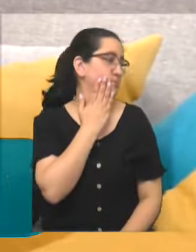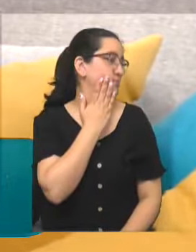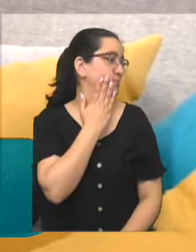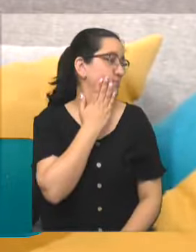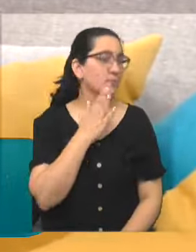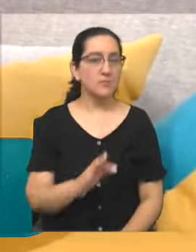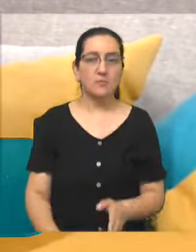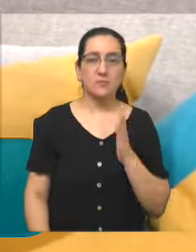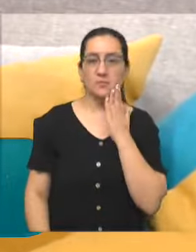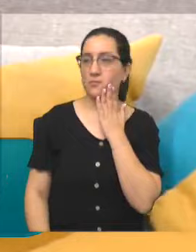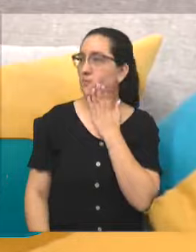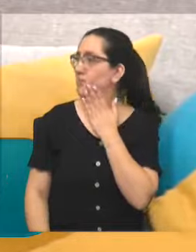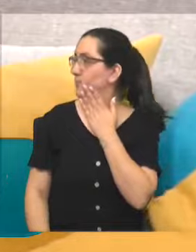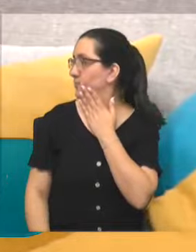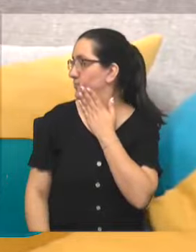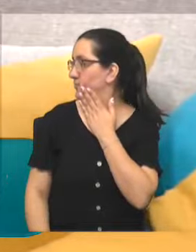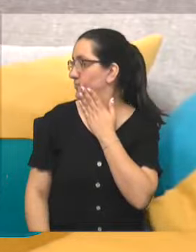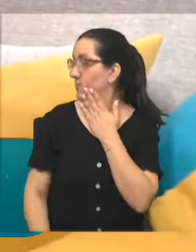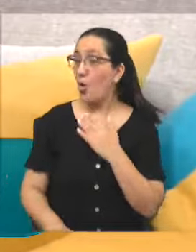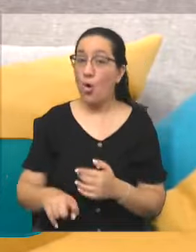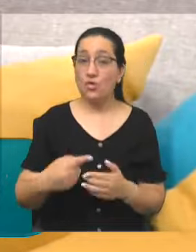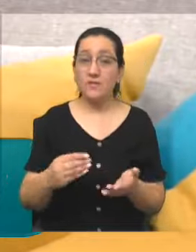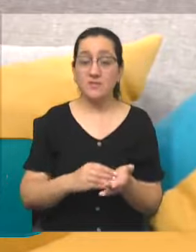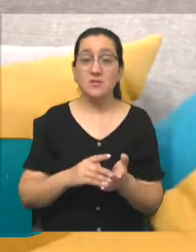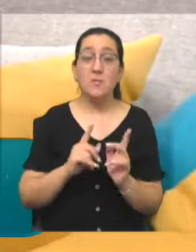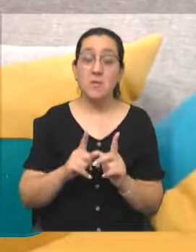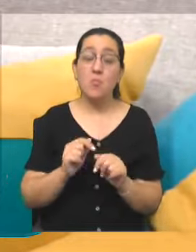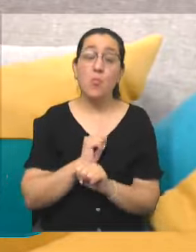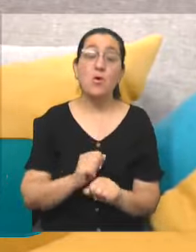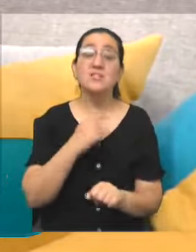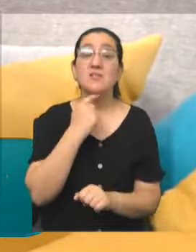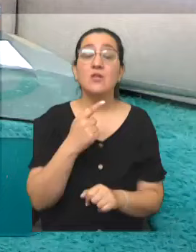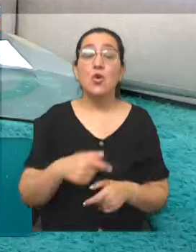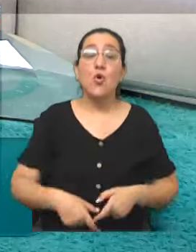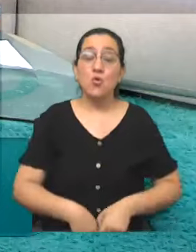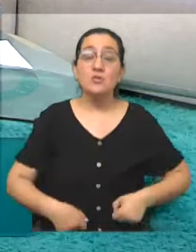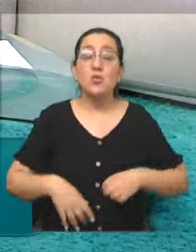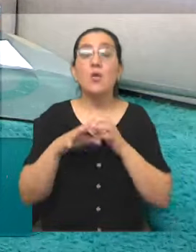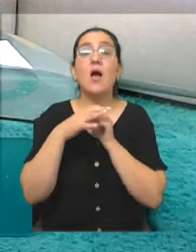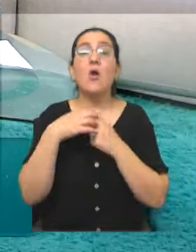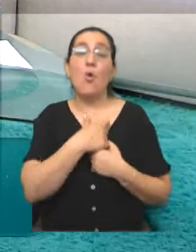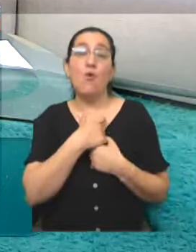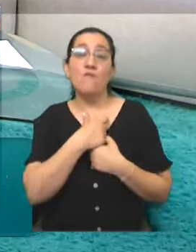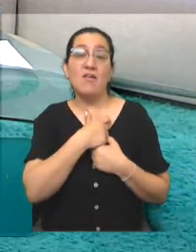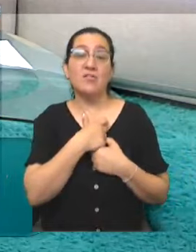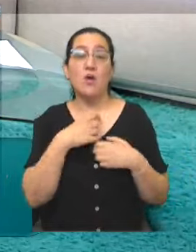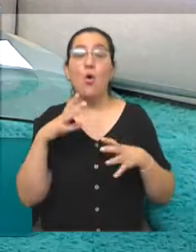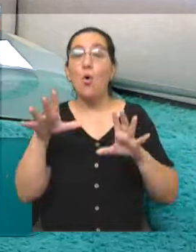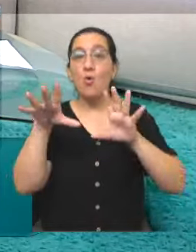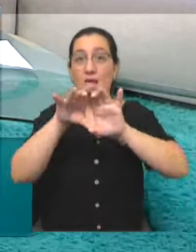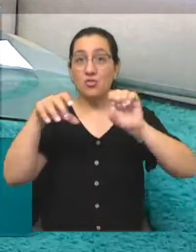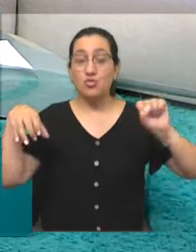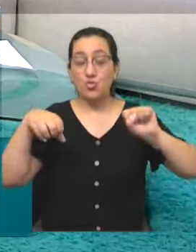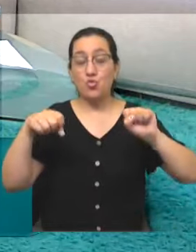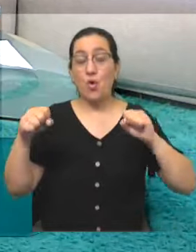O otras veces hemos visto alguna idea acá con un cinto, por ejemplo. Una corbata, de repente, o una corbata o la toalla. ¿Se acuerdan? Hasta la toalla del